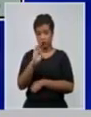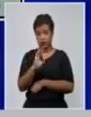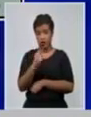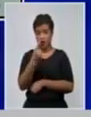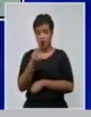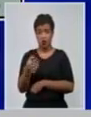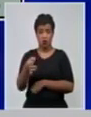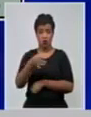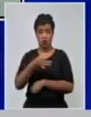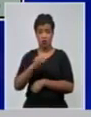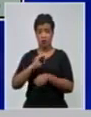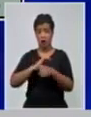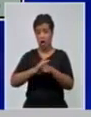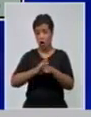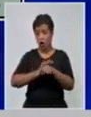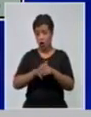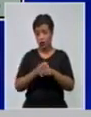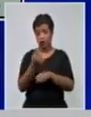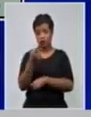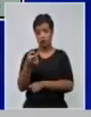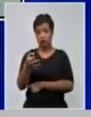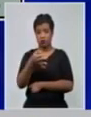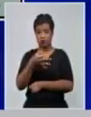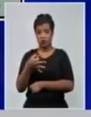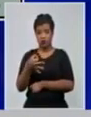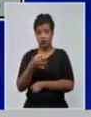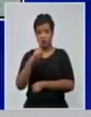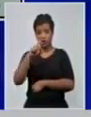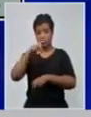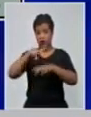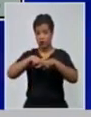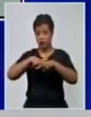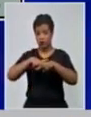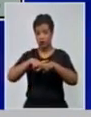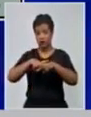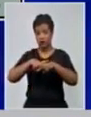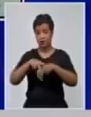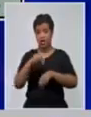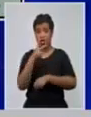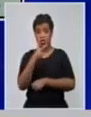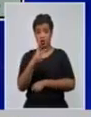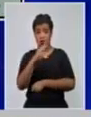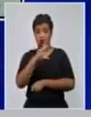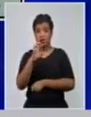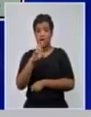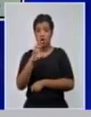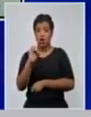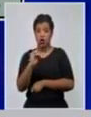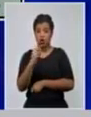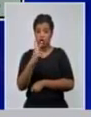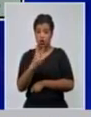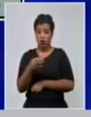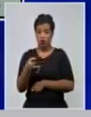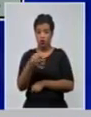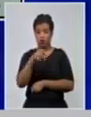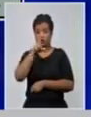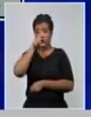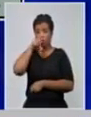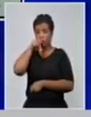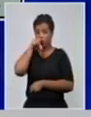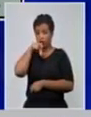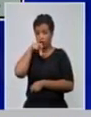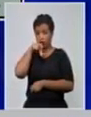uno del municipio Arroyo, uno del municipio Centro Habana, 2 de Cerro y 2 del municipio del